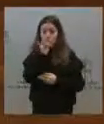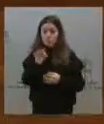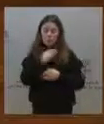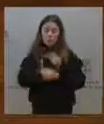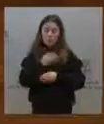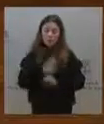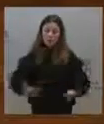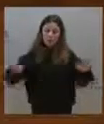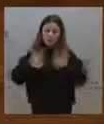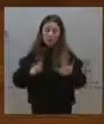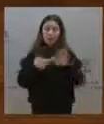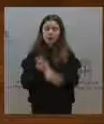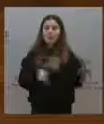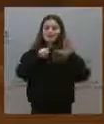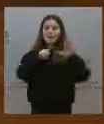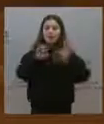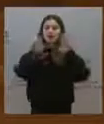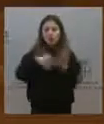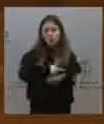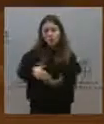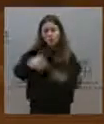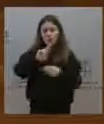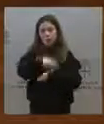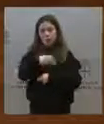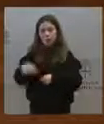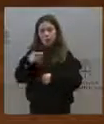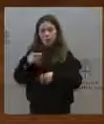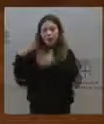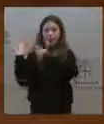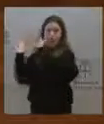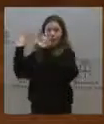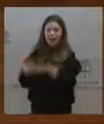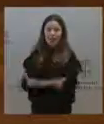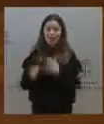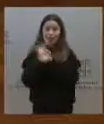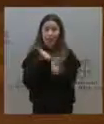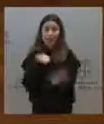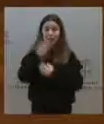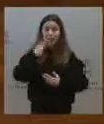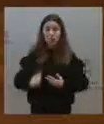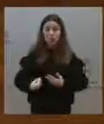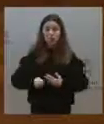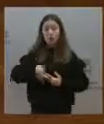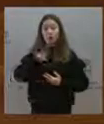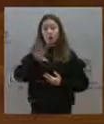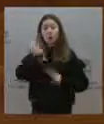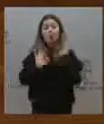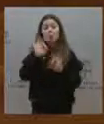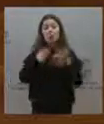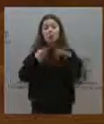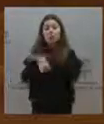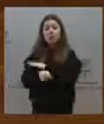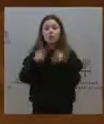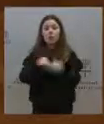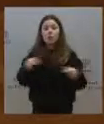euros anuales en los últimos 10 años. Este mismo ejercicio no se ejecutará ni el 25% de las inversiones presupuestadas. Y un